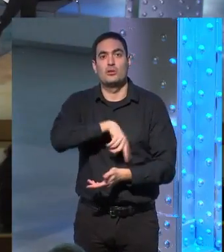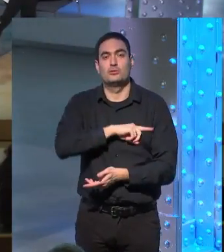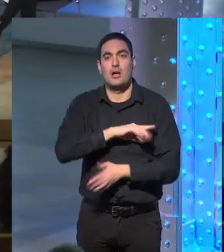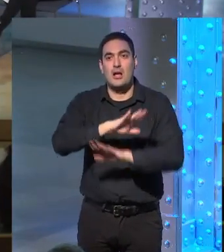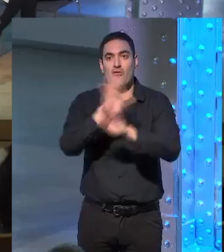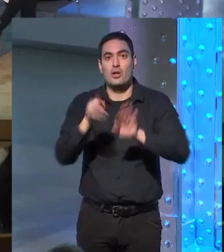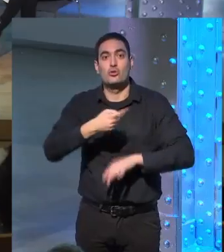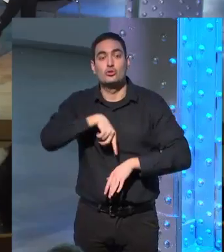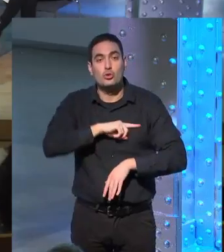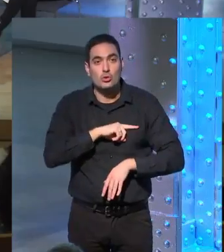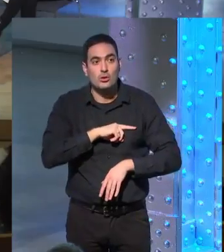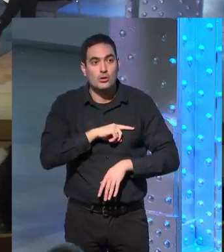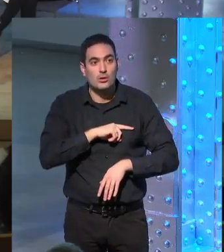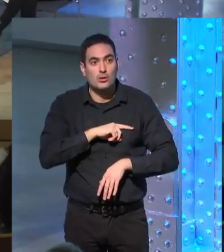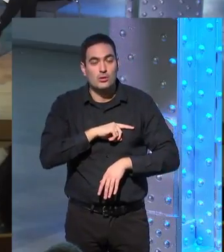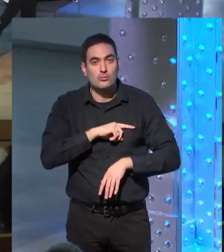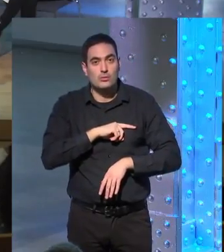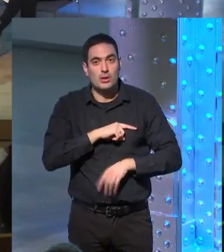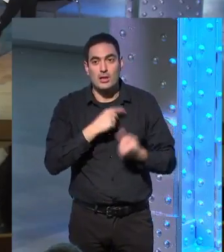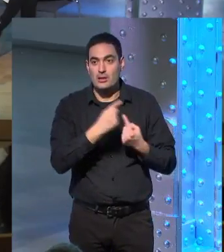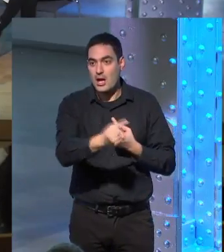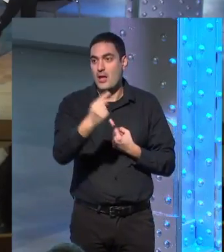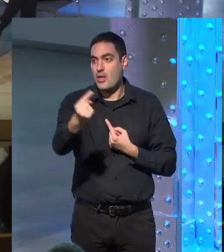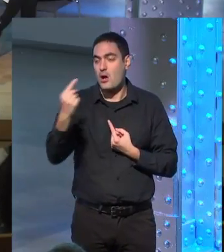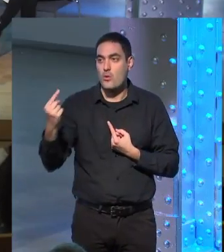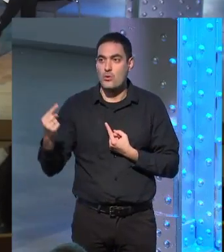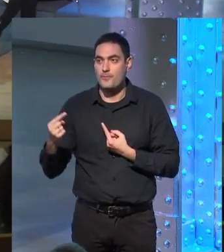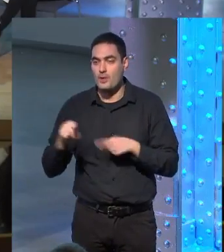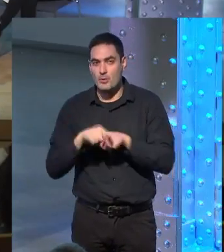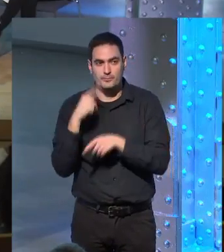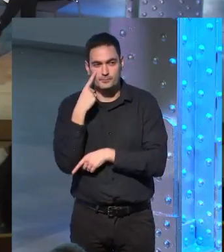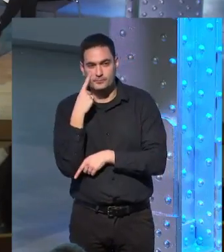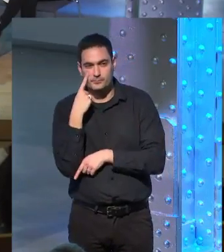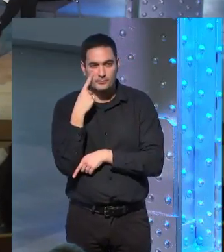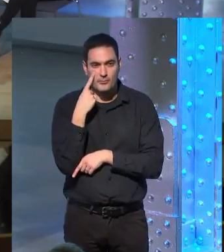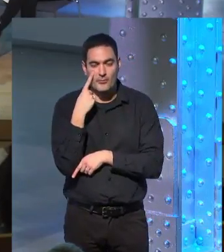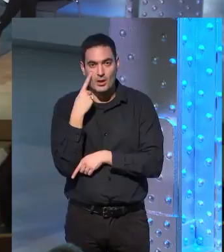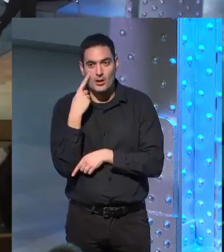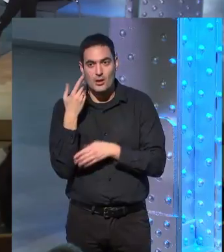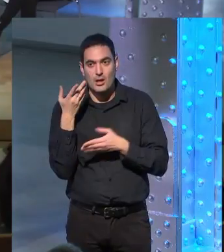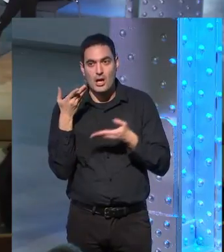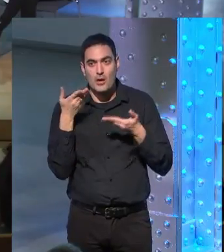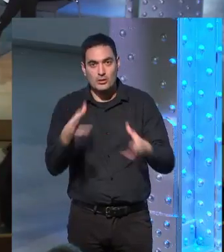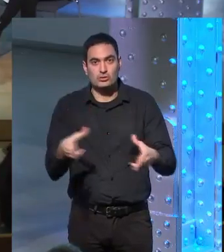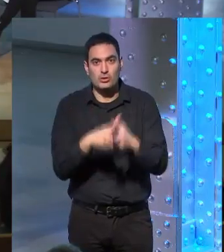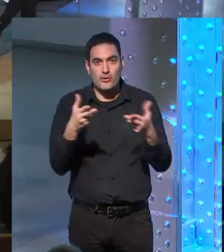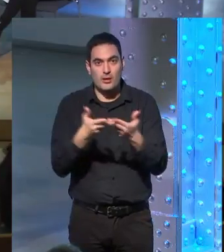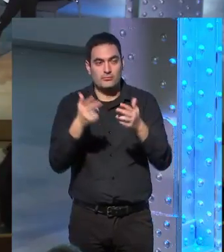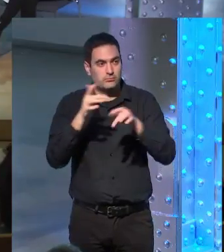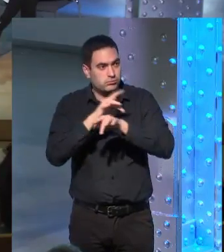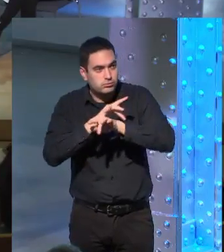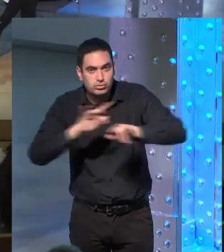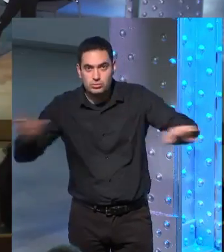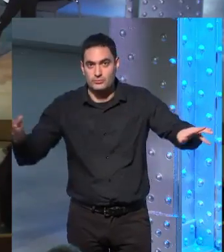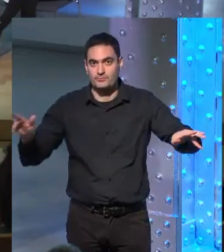final nosotros, ¿no?, cada uno en su punto, somos agentes que ayudamos a sensibilizar a la sociedad, a los padres, a los